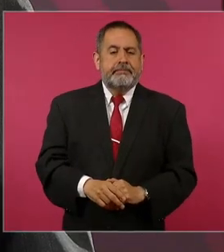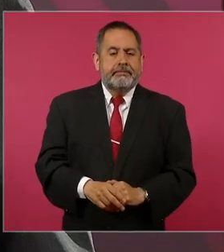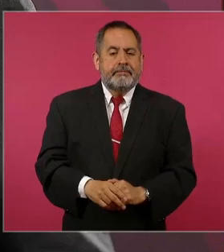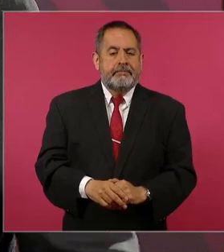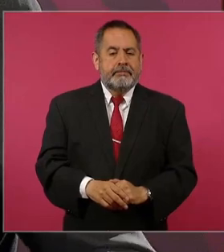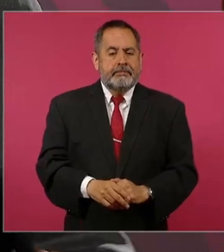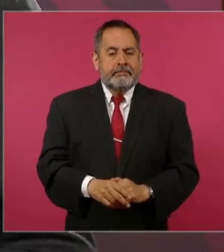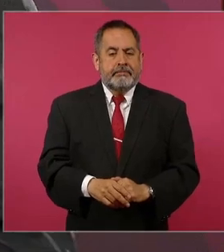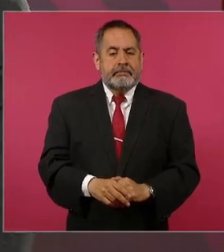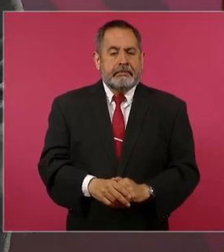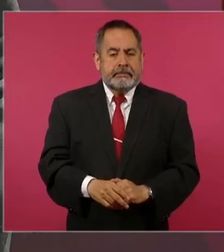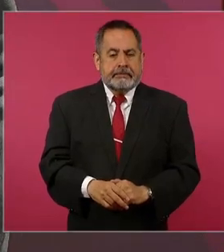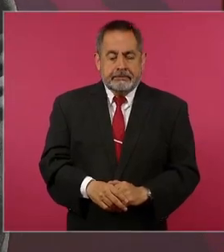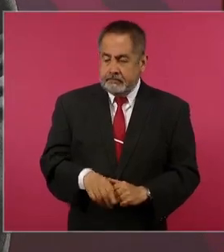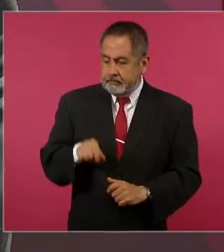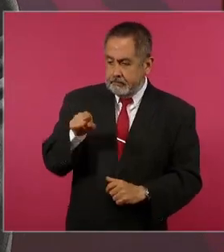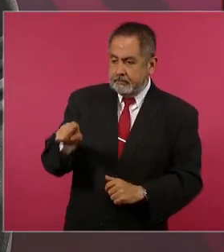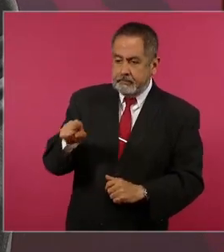a quien